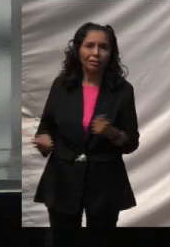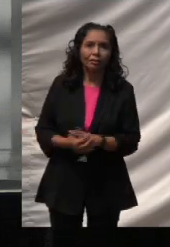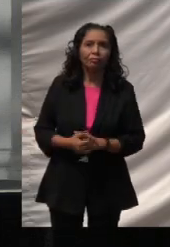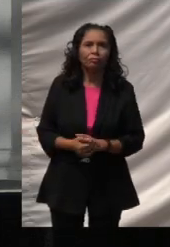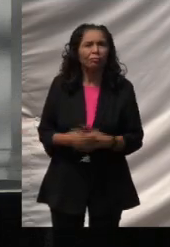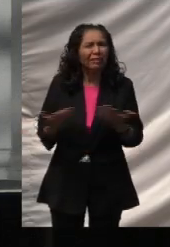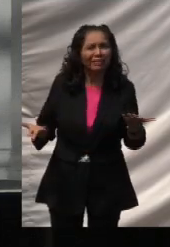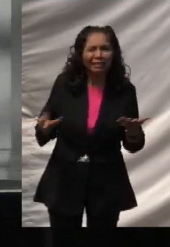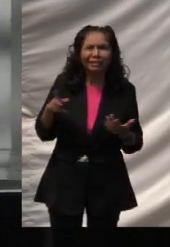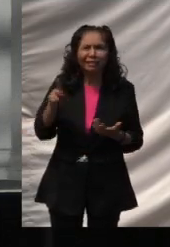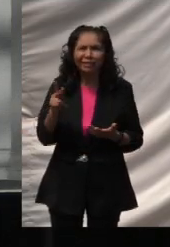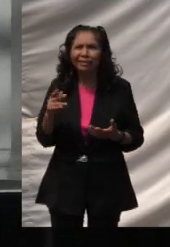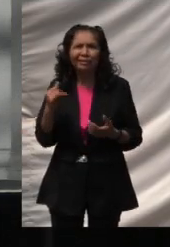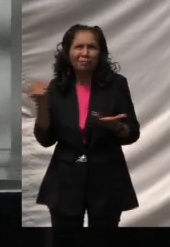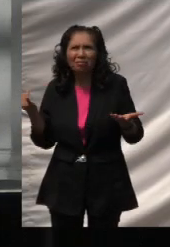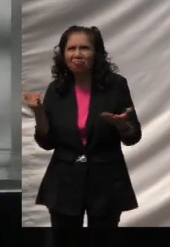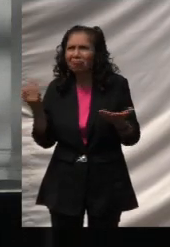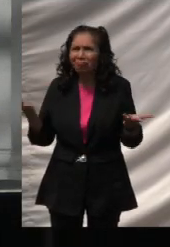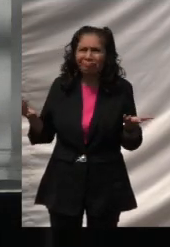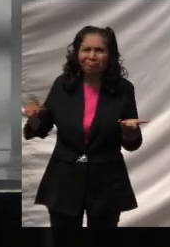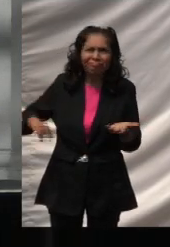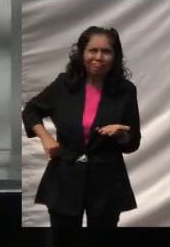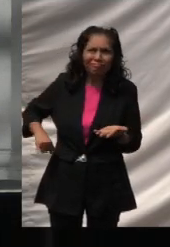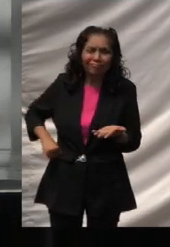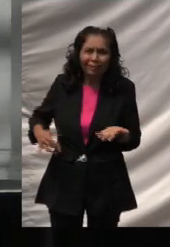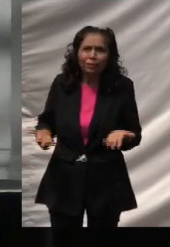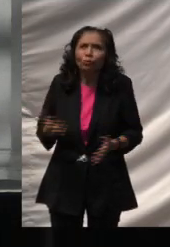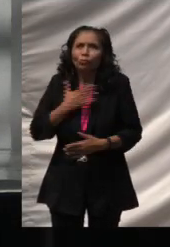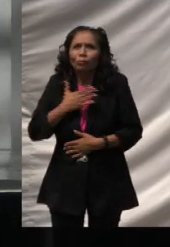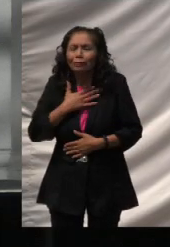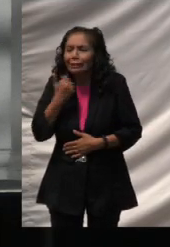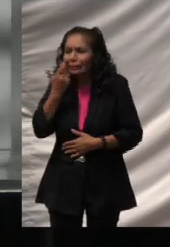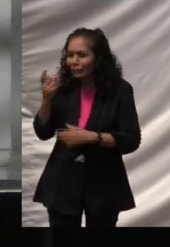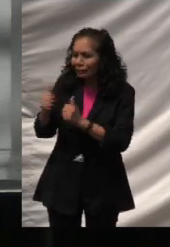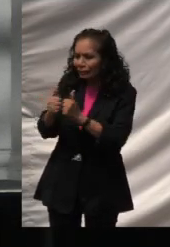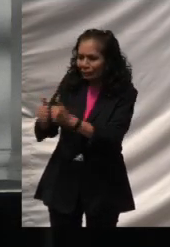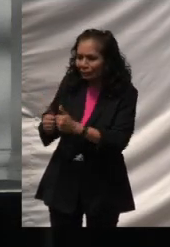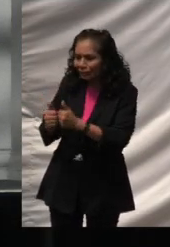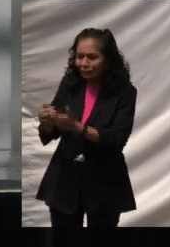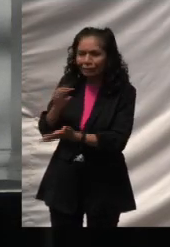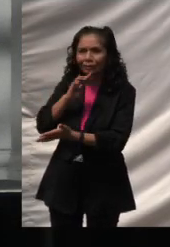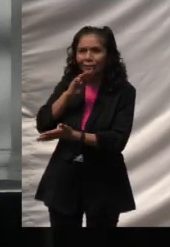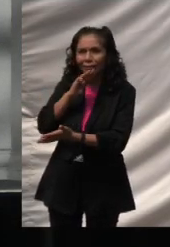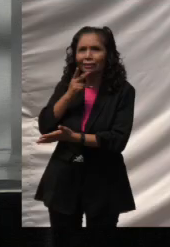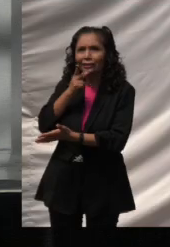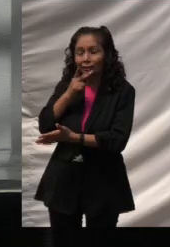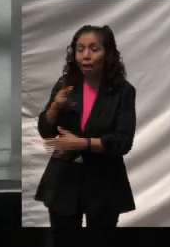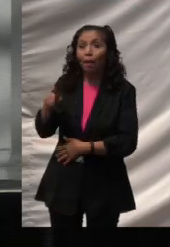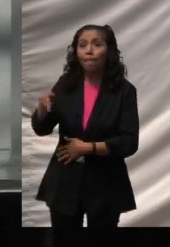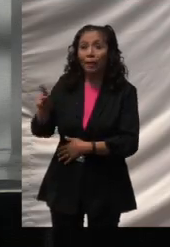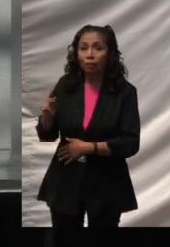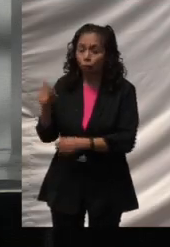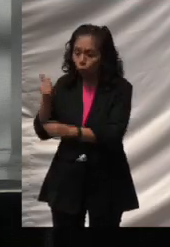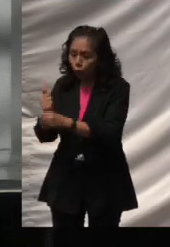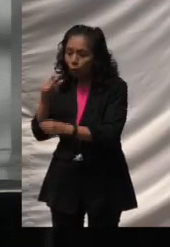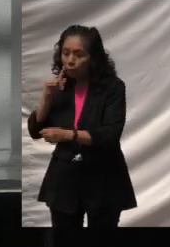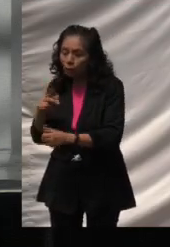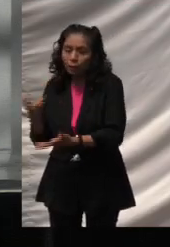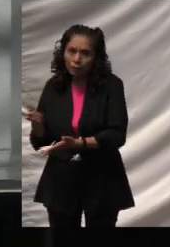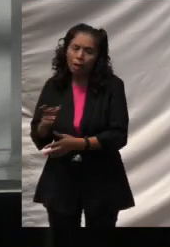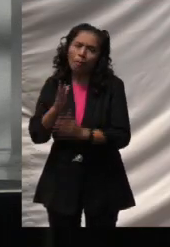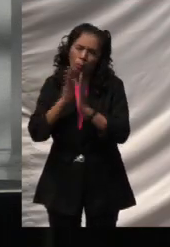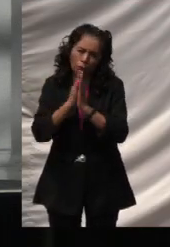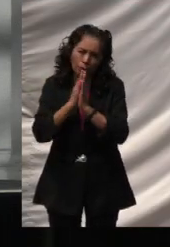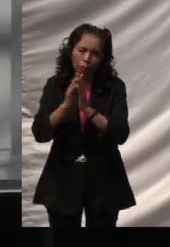generaba intriga porque tiempo era lo que ella realmente necesitaba. Sin embargo, su abuelita siempre le pedía que respetara a sus